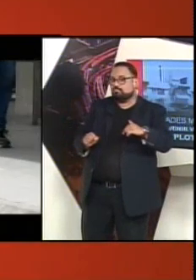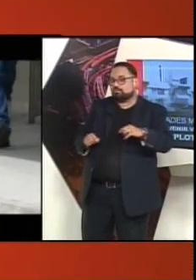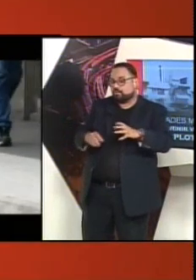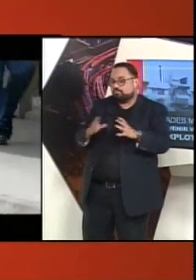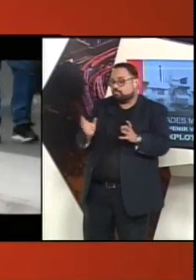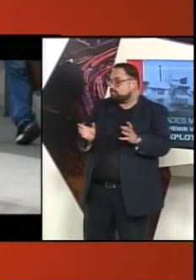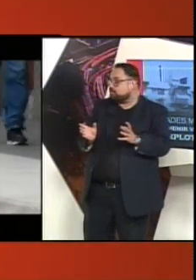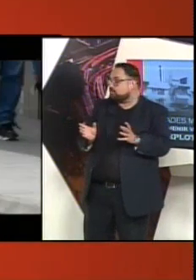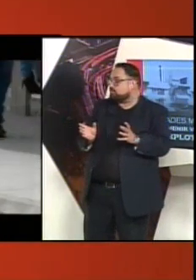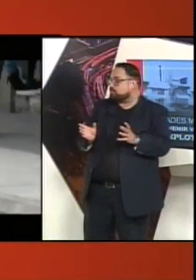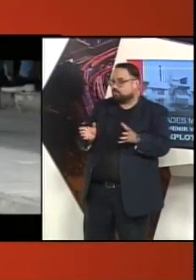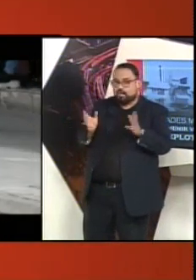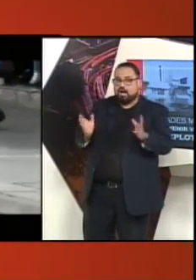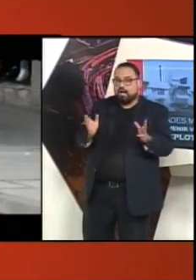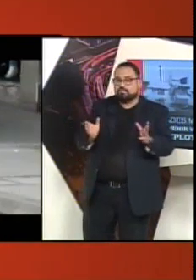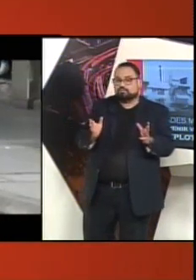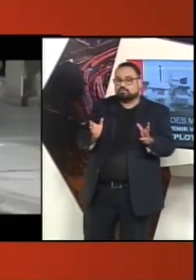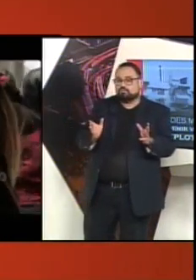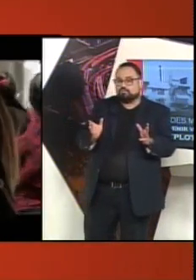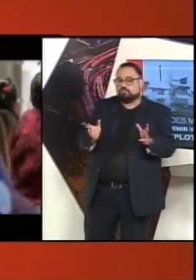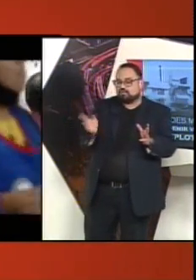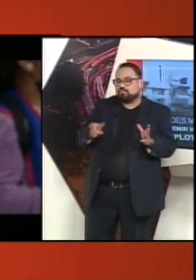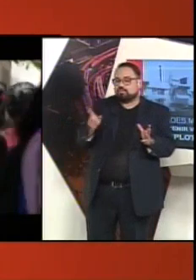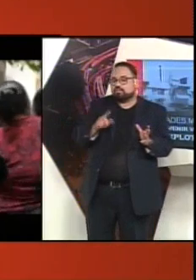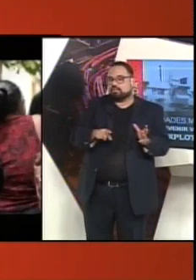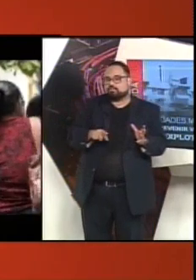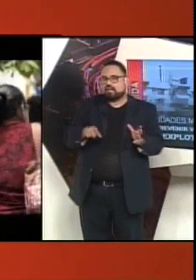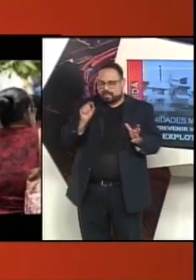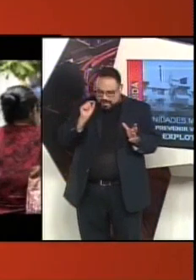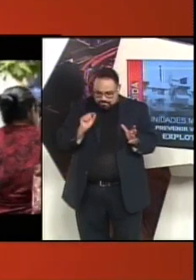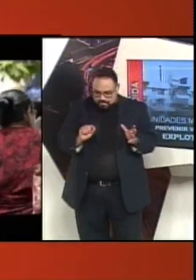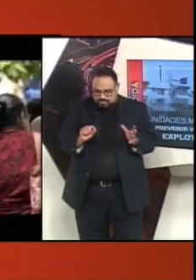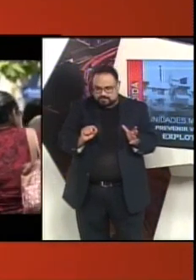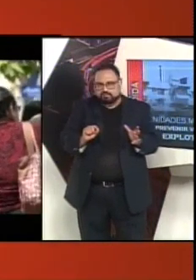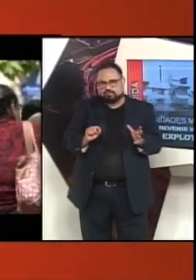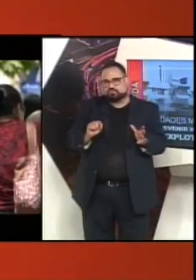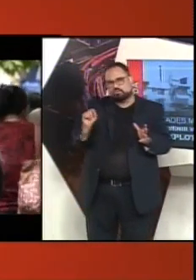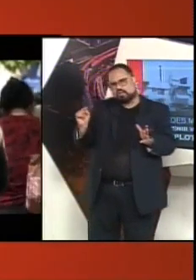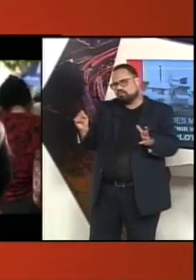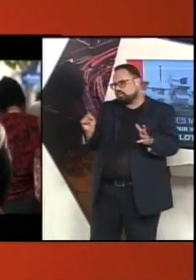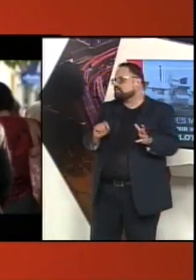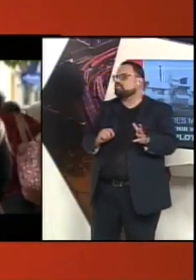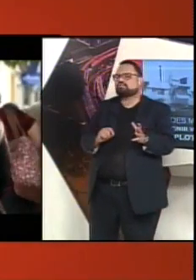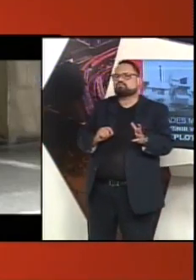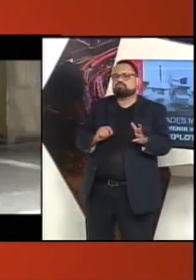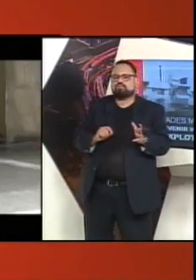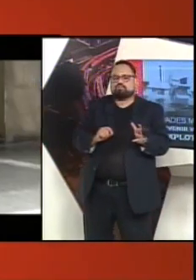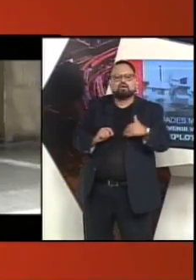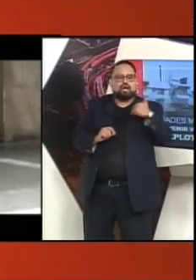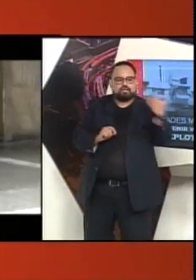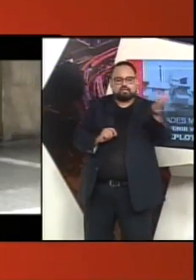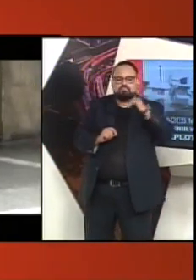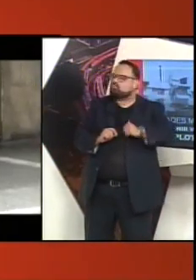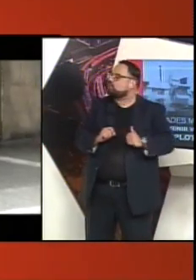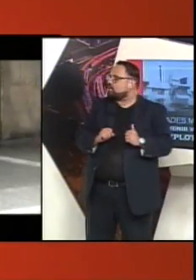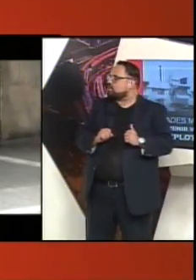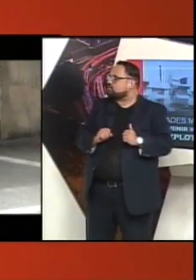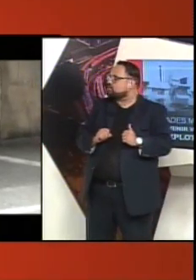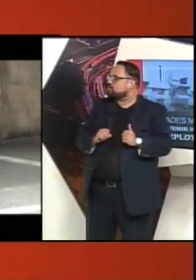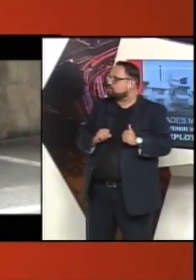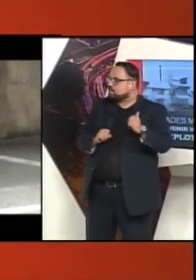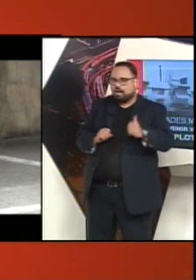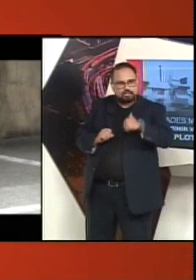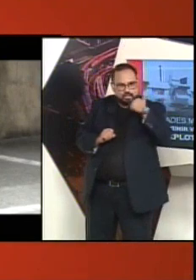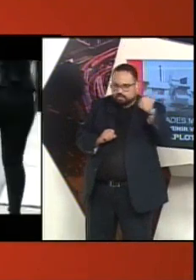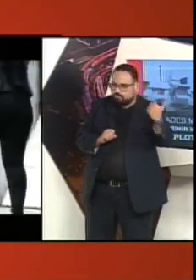también debe pasar por otras situaciones hay instituciones que también tienen que estar inmersas en esto ya lo decías hace un momento hay que involucrar a